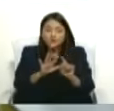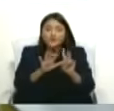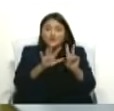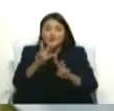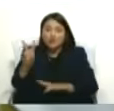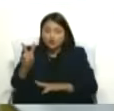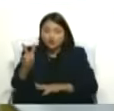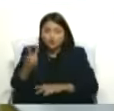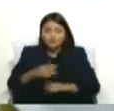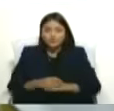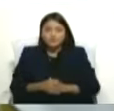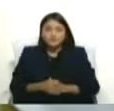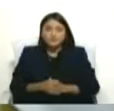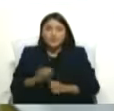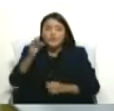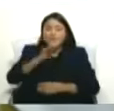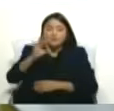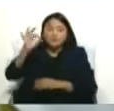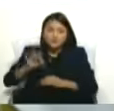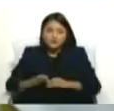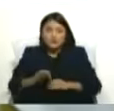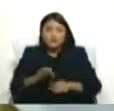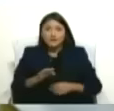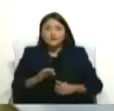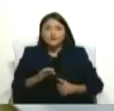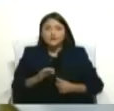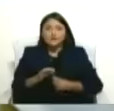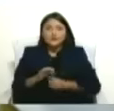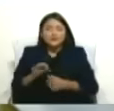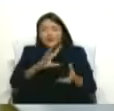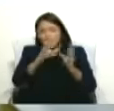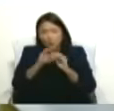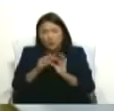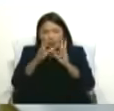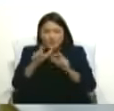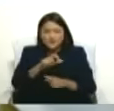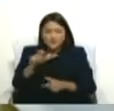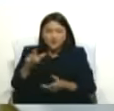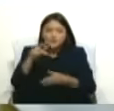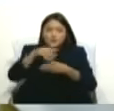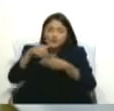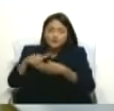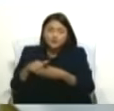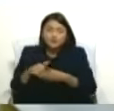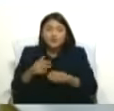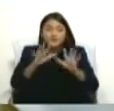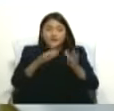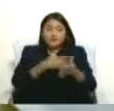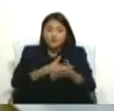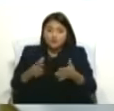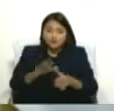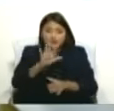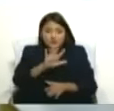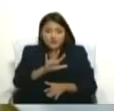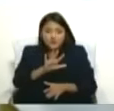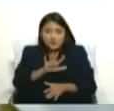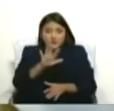38.672. Para un total de participación en votos de